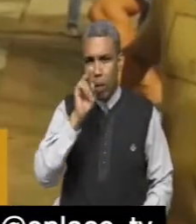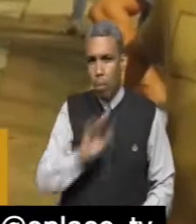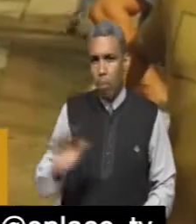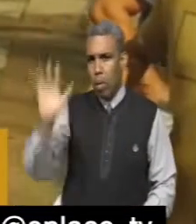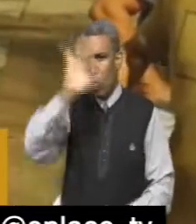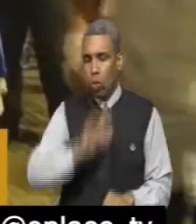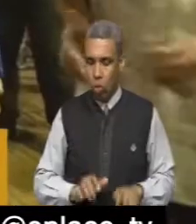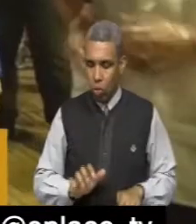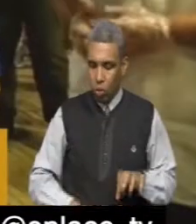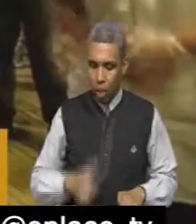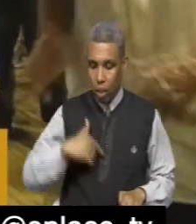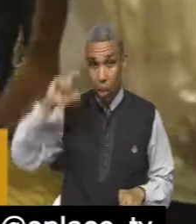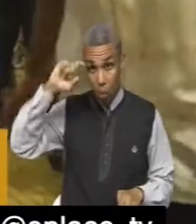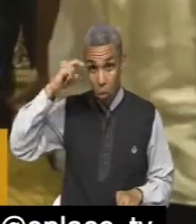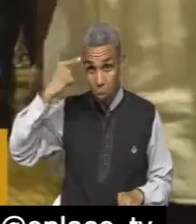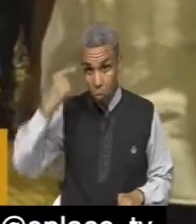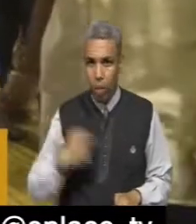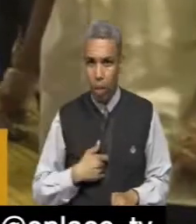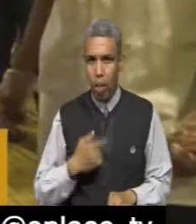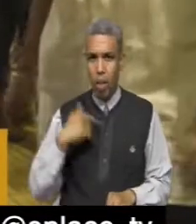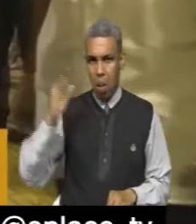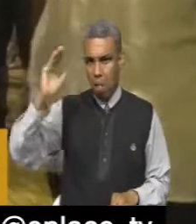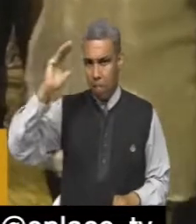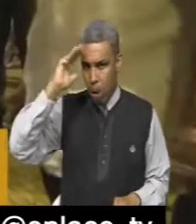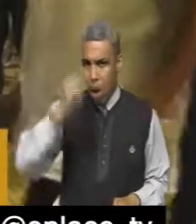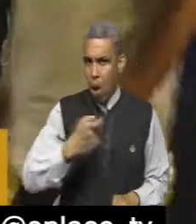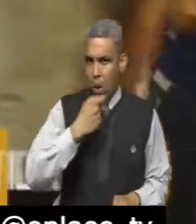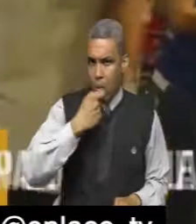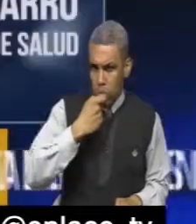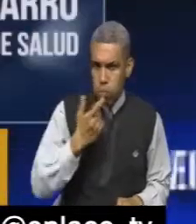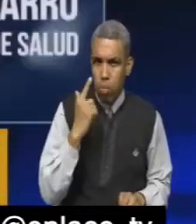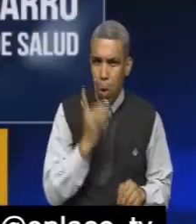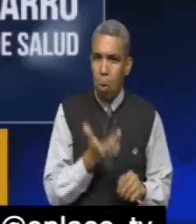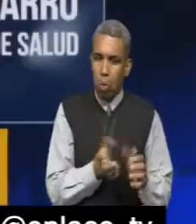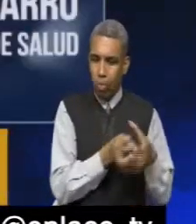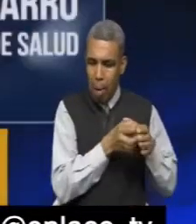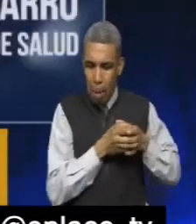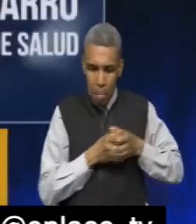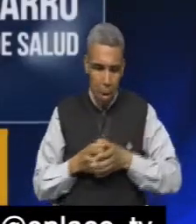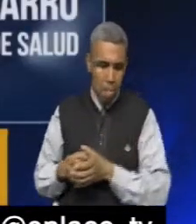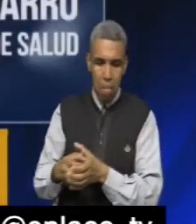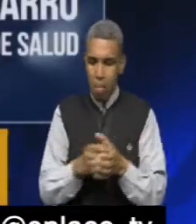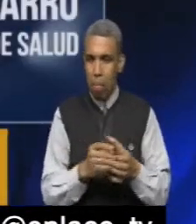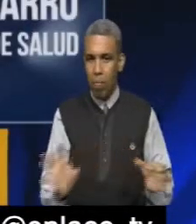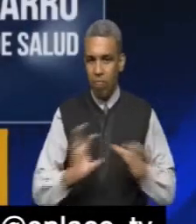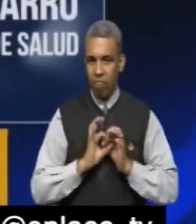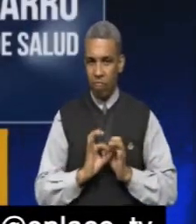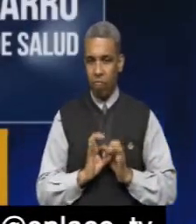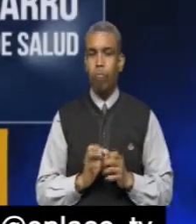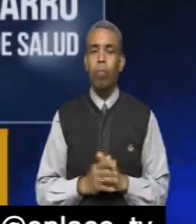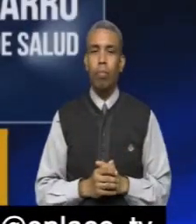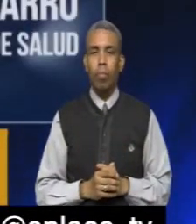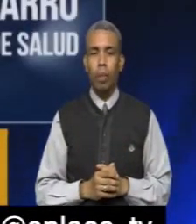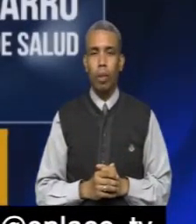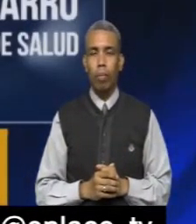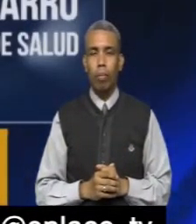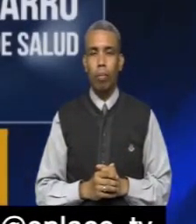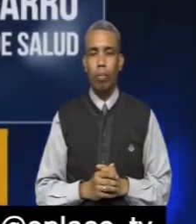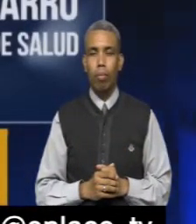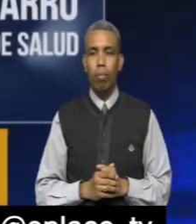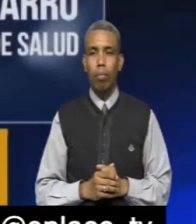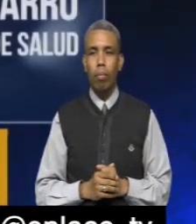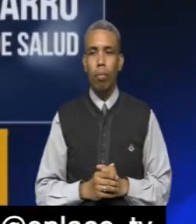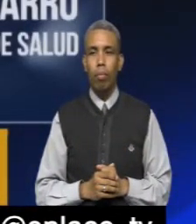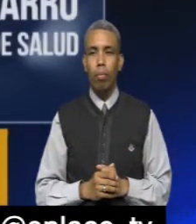Secretaría de Gobierno, la Inspección de Tránsito y Transporte, entre otras. Han sido bastante receptivos en el sentido de que ellos saben que